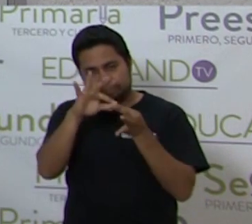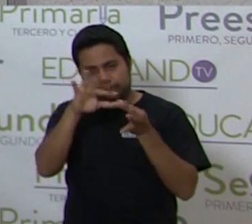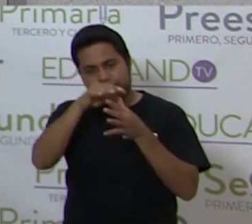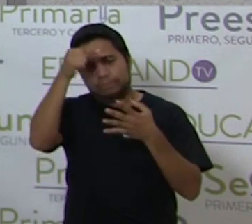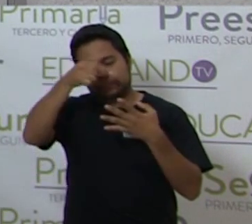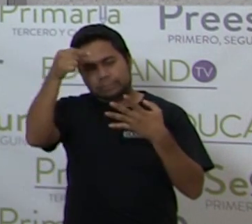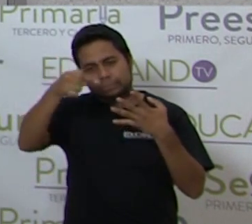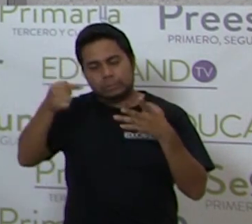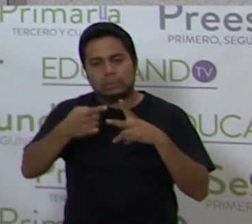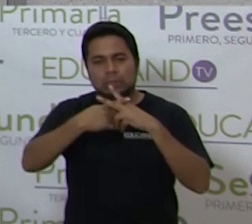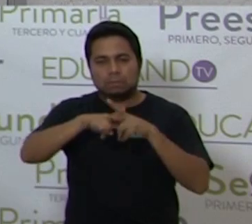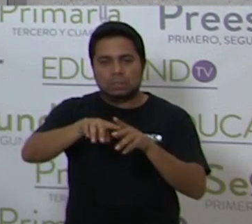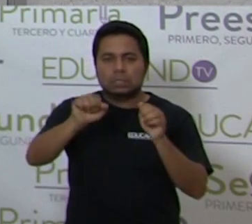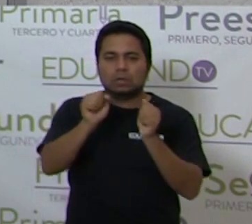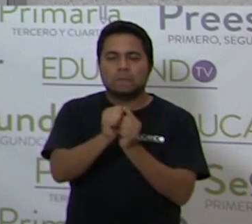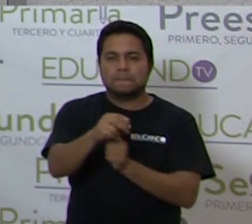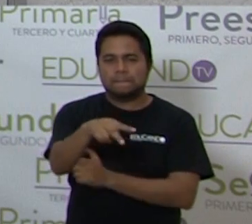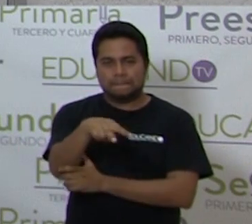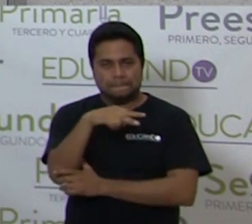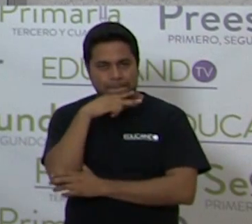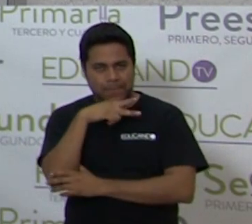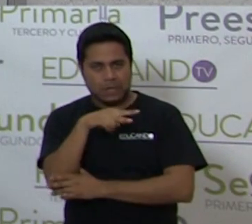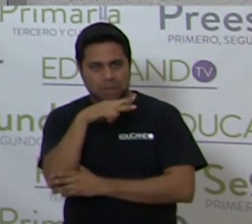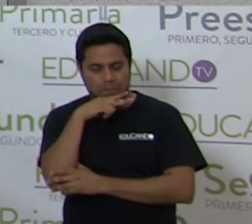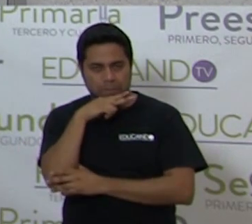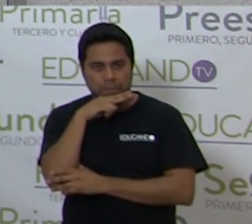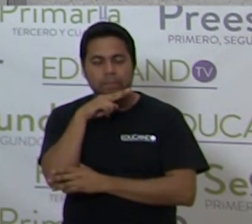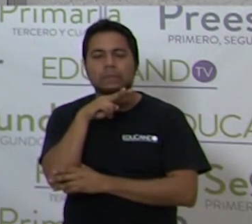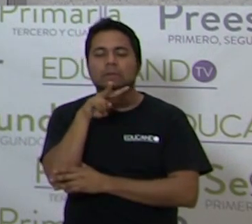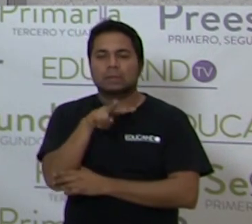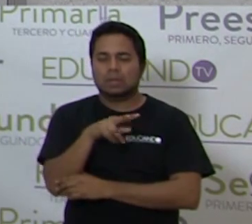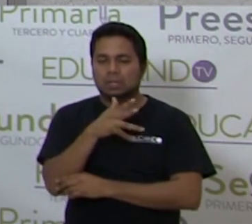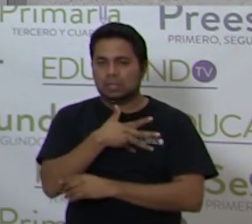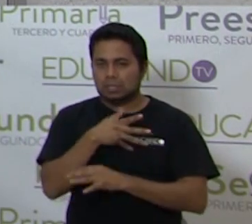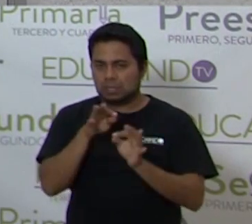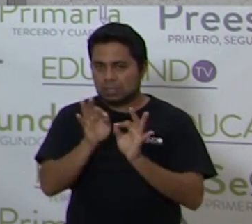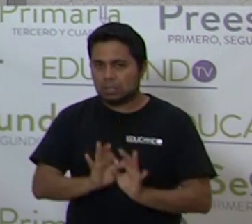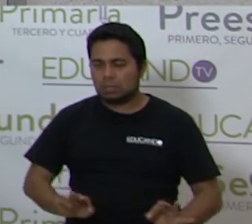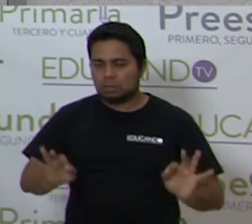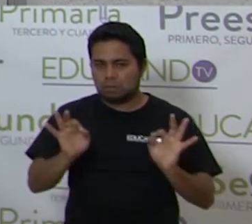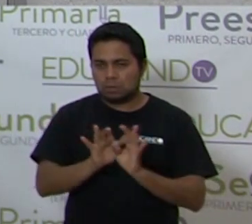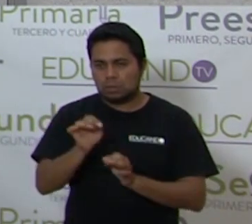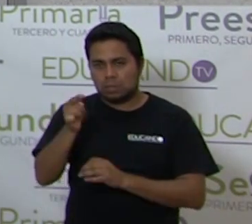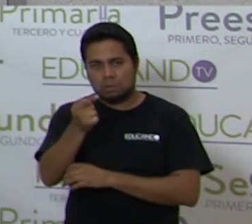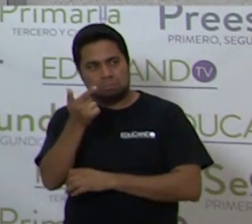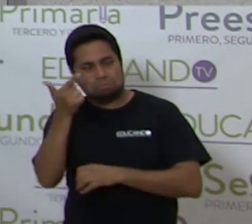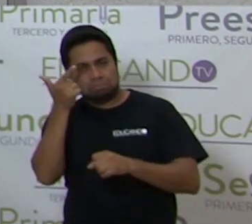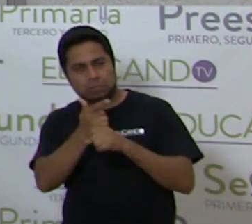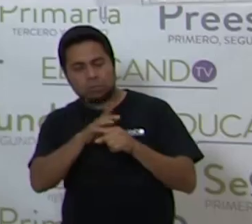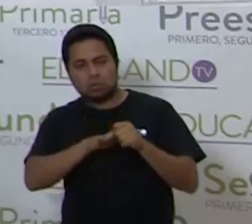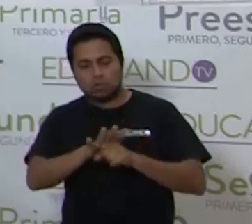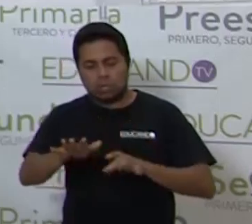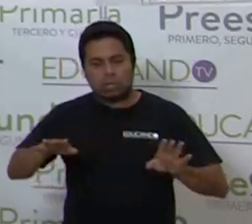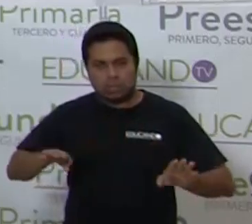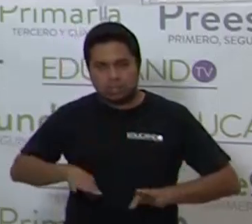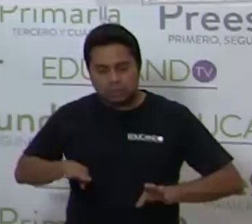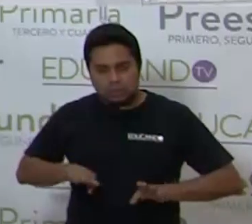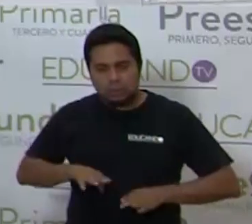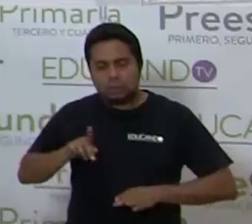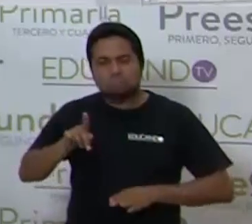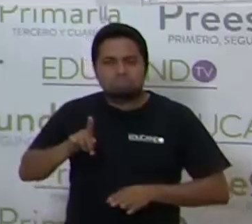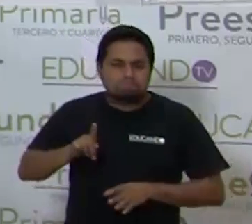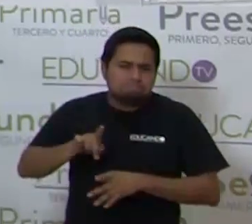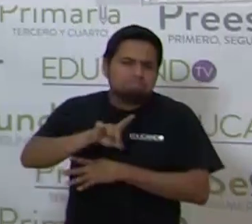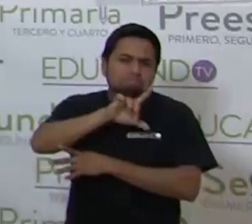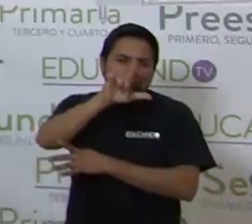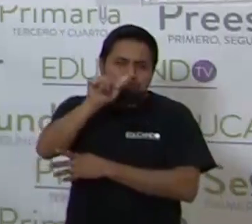que comenzar con un verbo. Es muy importante que tú tomes en cuenta esta característica porque en algún momento tú vas a